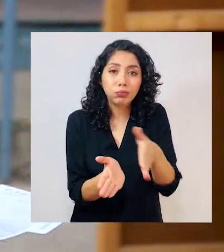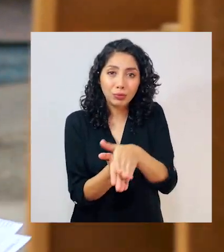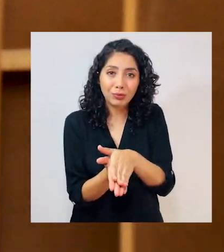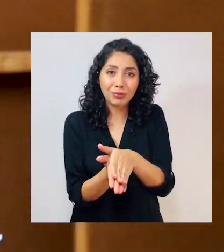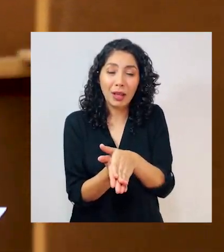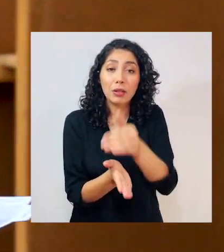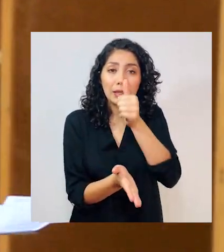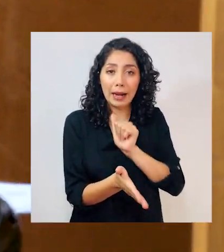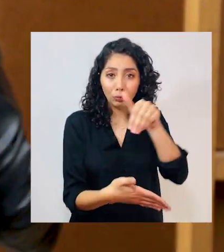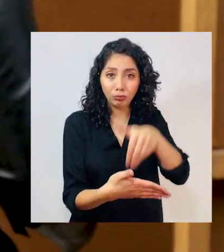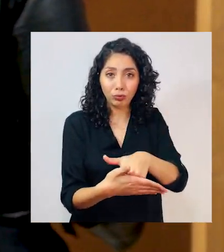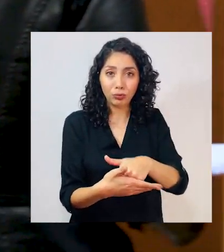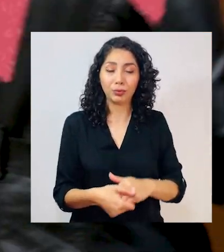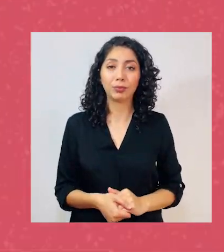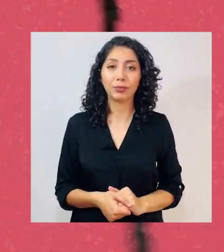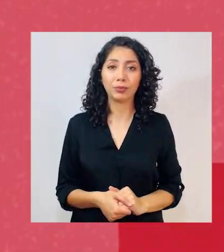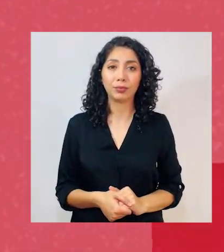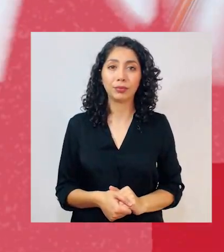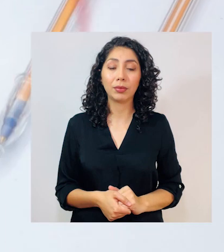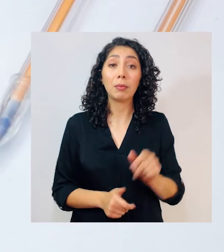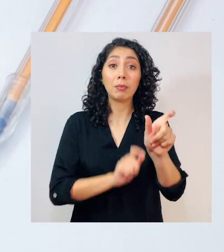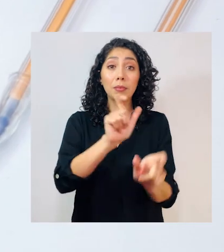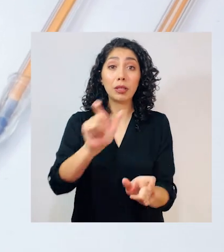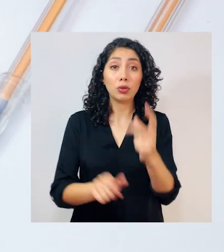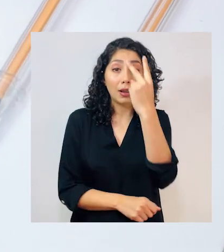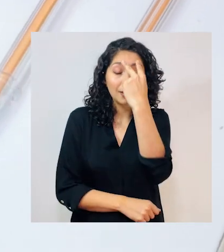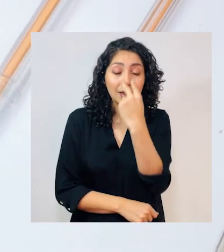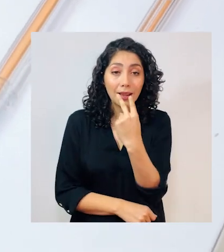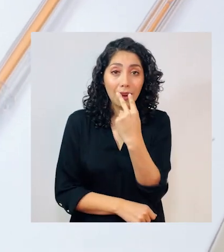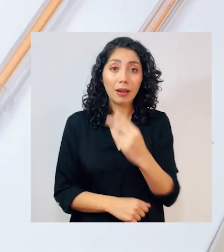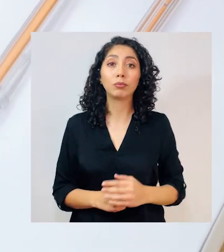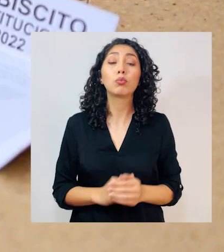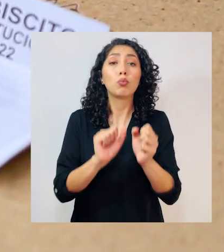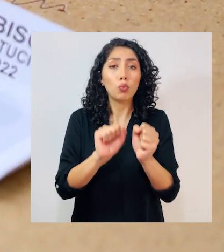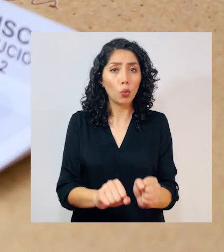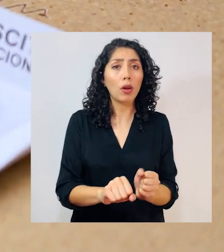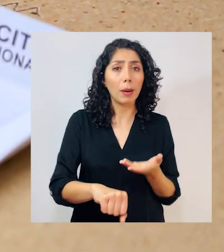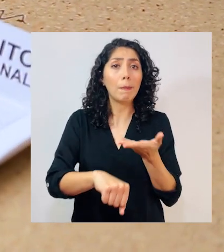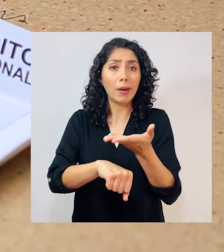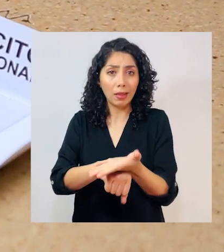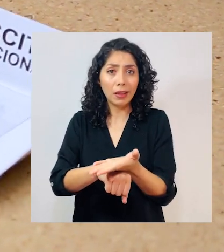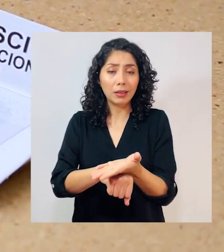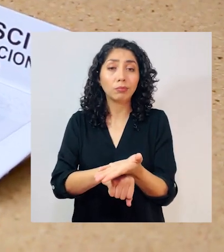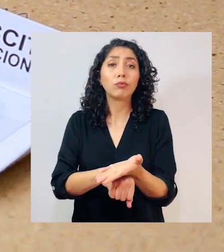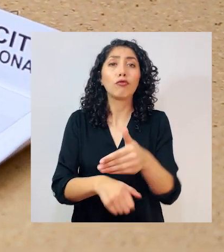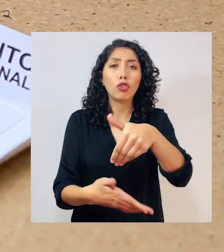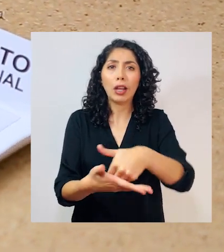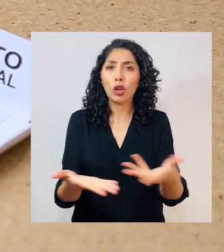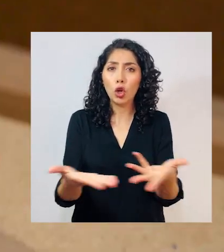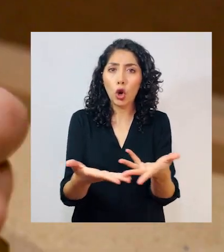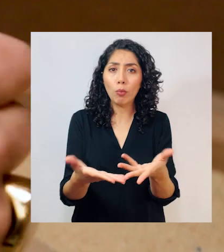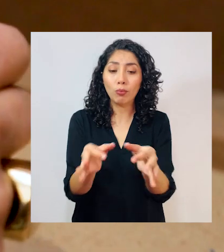Deberá resguardar el secreto del sufragio. Las personas ciegas o con discapacidad visual pueden solicitar al presidente de la mesa